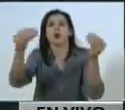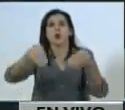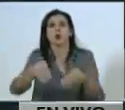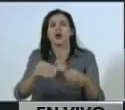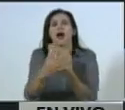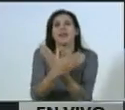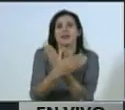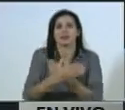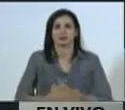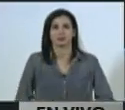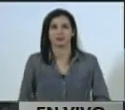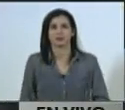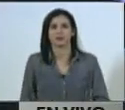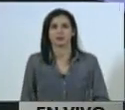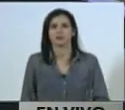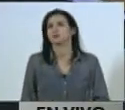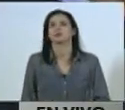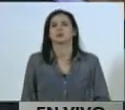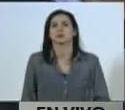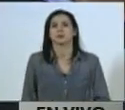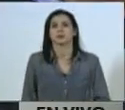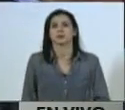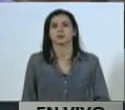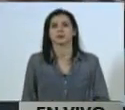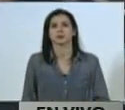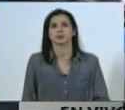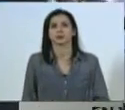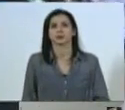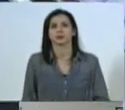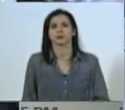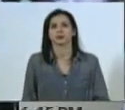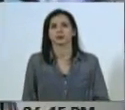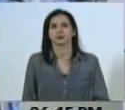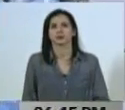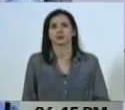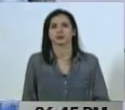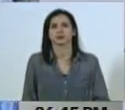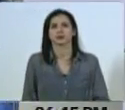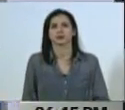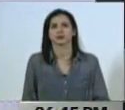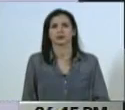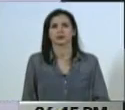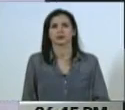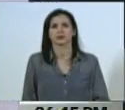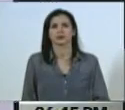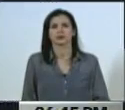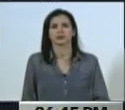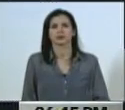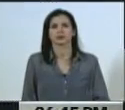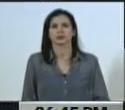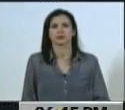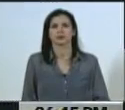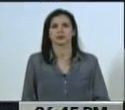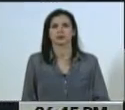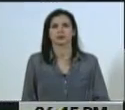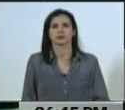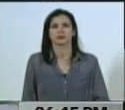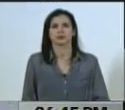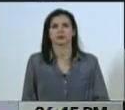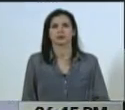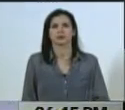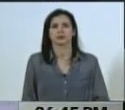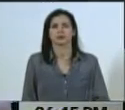of December 2016, for the first time in history, we were able to get